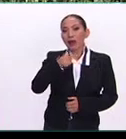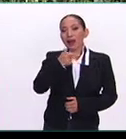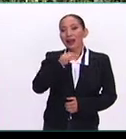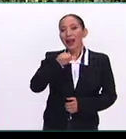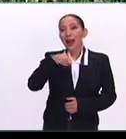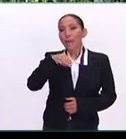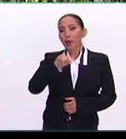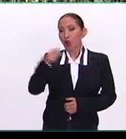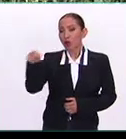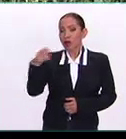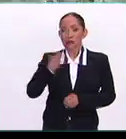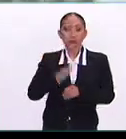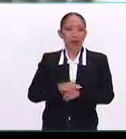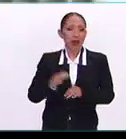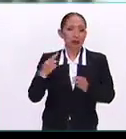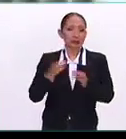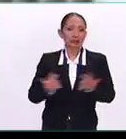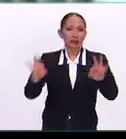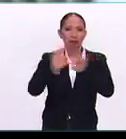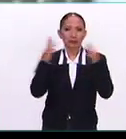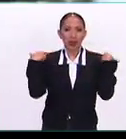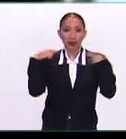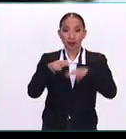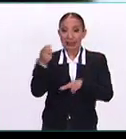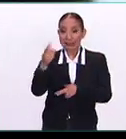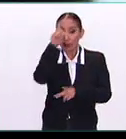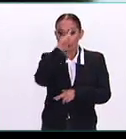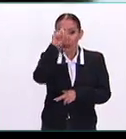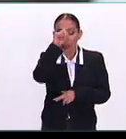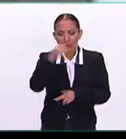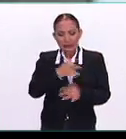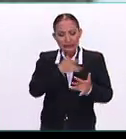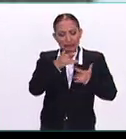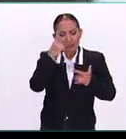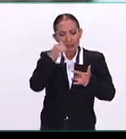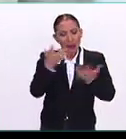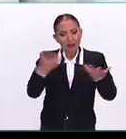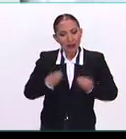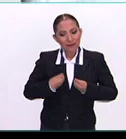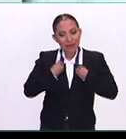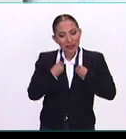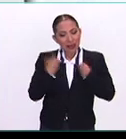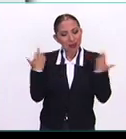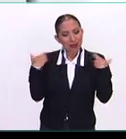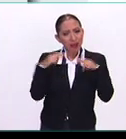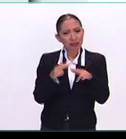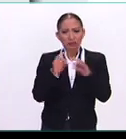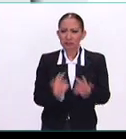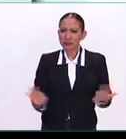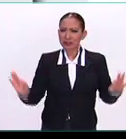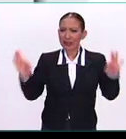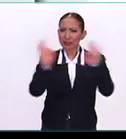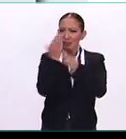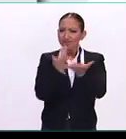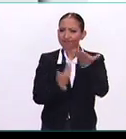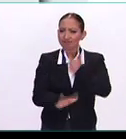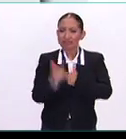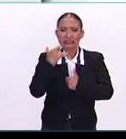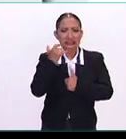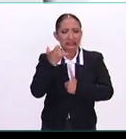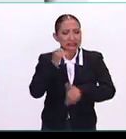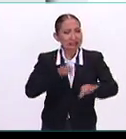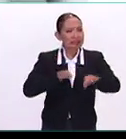Gamio, uno de sus grandes maestros. Este consejo le inspiró para construir una vida académica sobresaliente, un